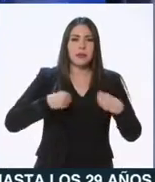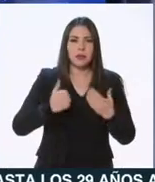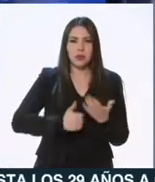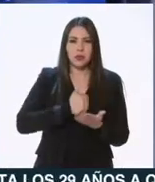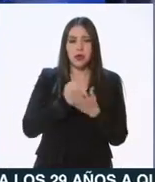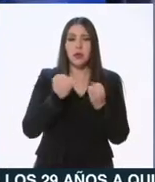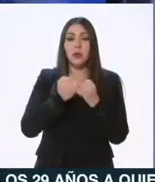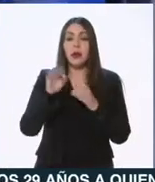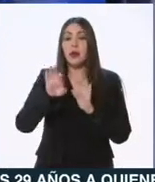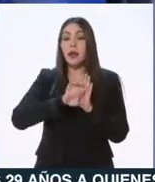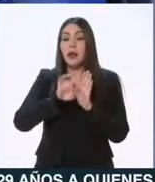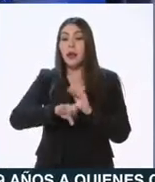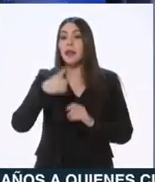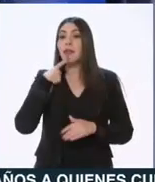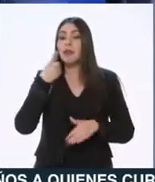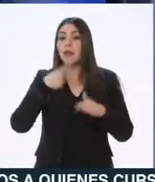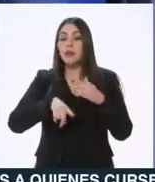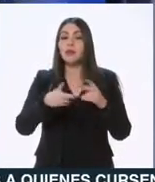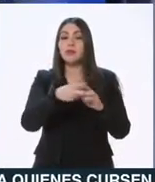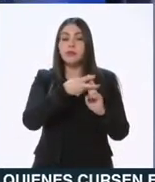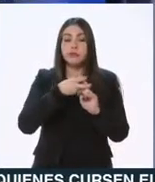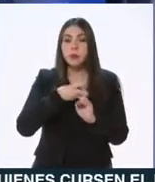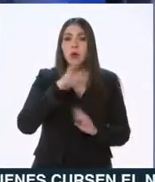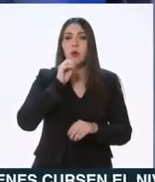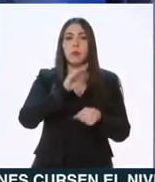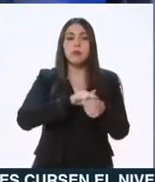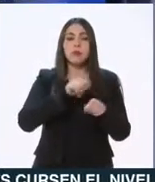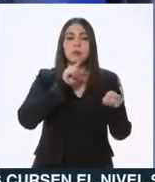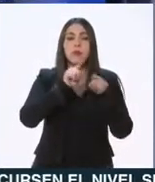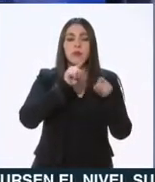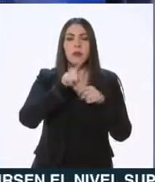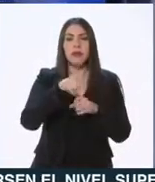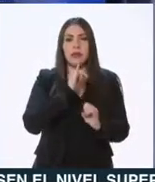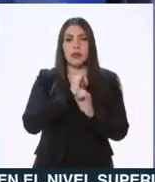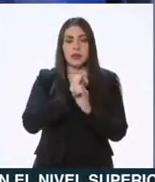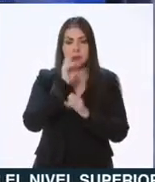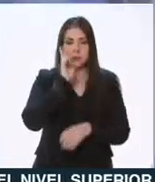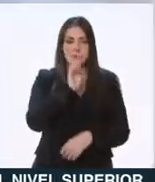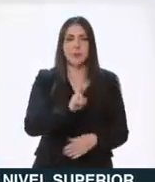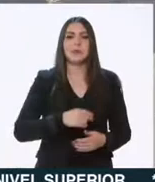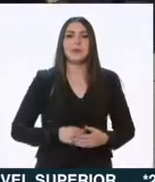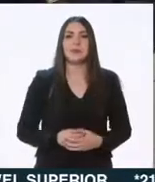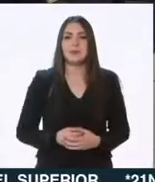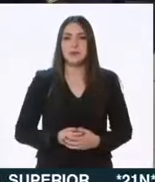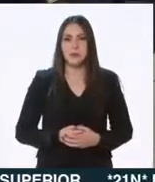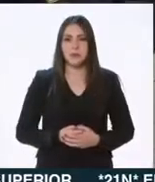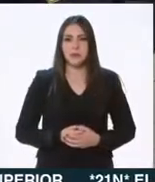las denuncias por estafas y acoso a usuarios de la red. Vamos a ver.